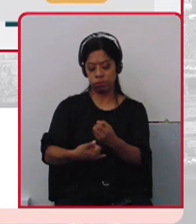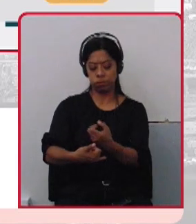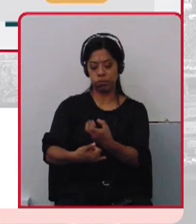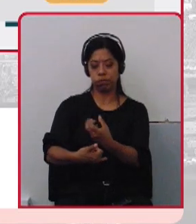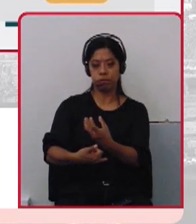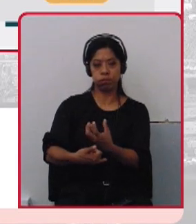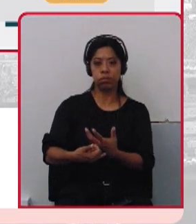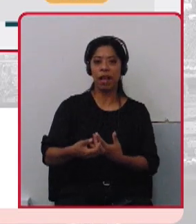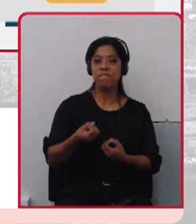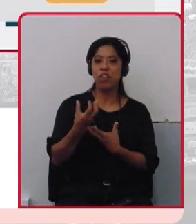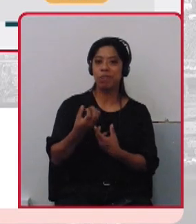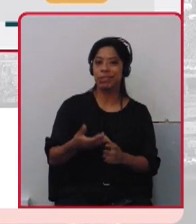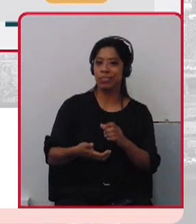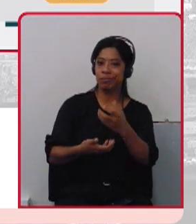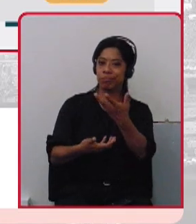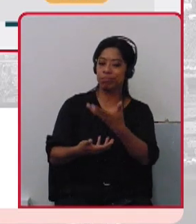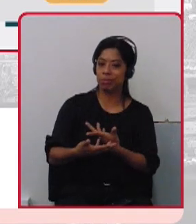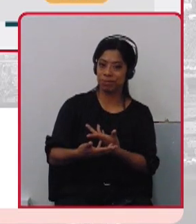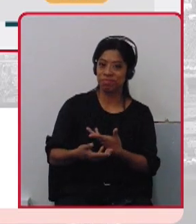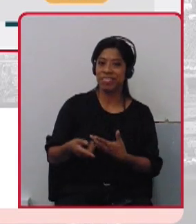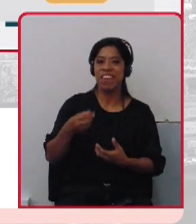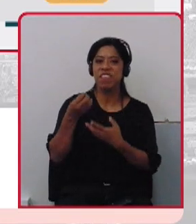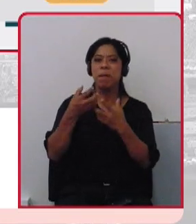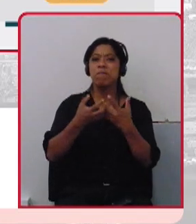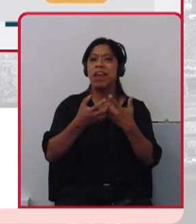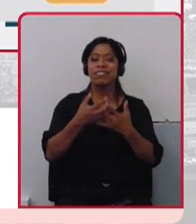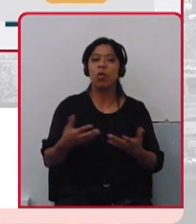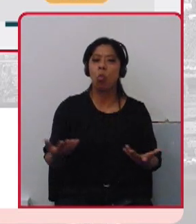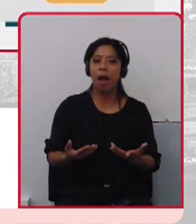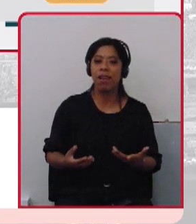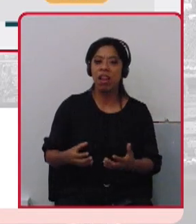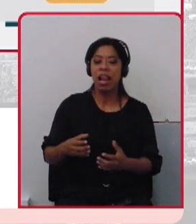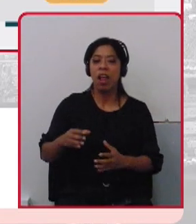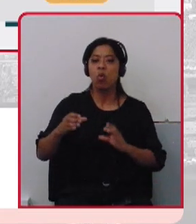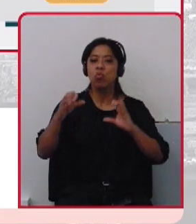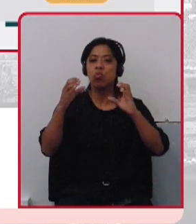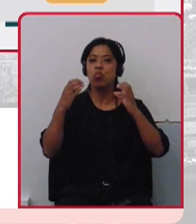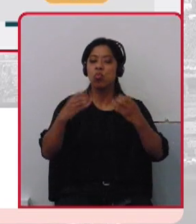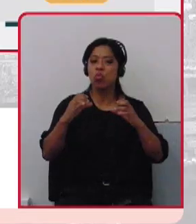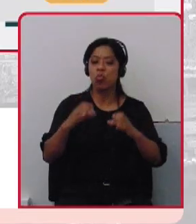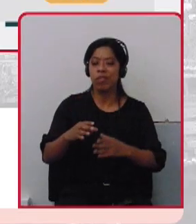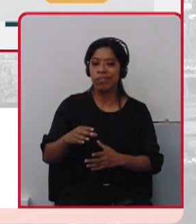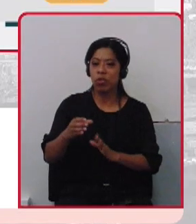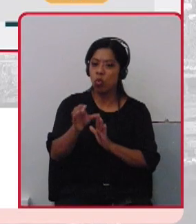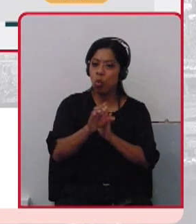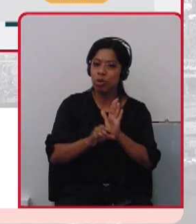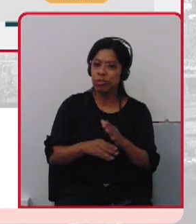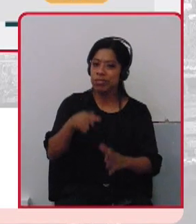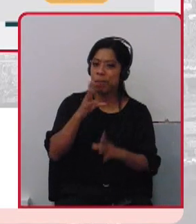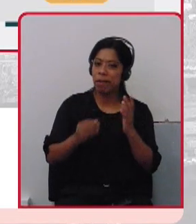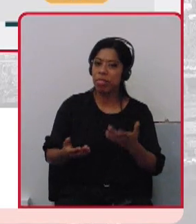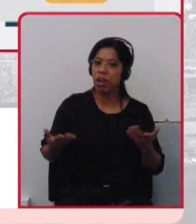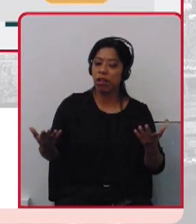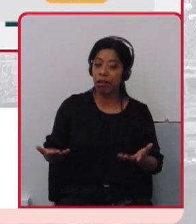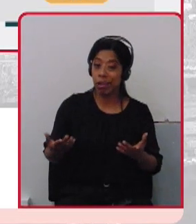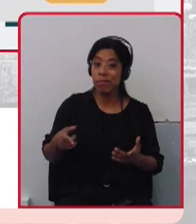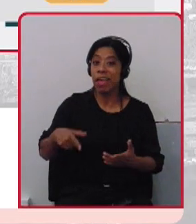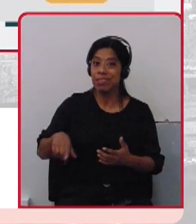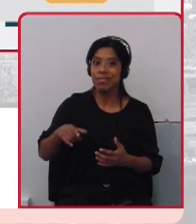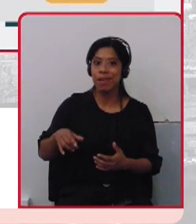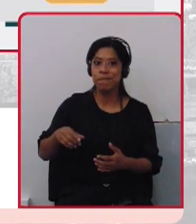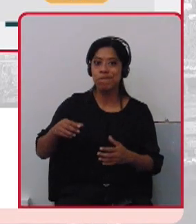tiene trabajando, a qué empresa pertenece, cuántos cursos ha hecho, y un mapa de calor que básicamente lo que nos